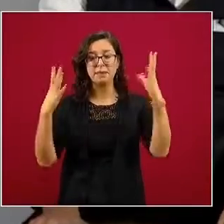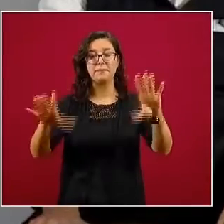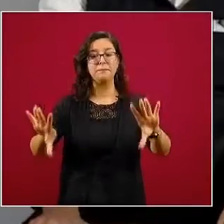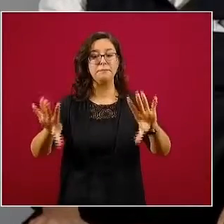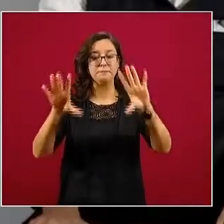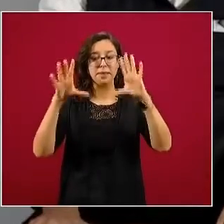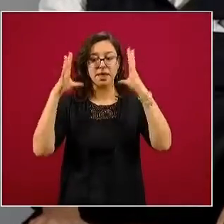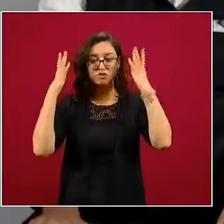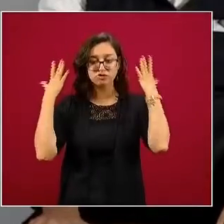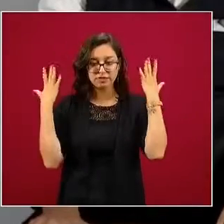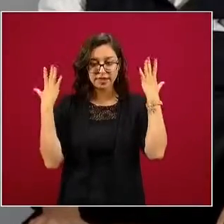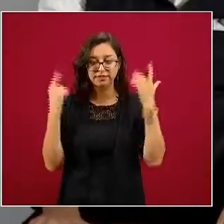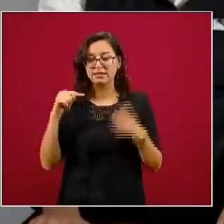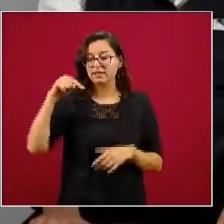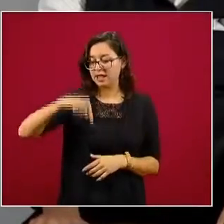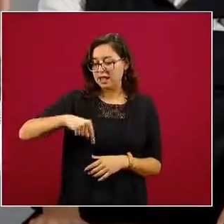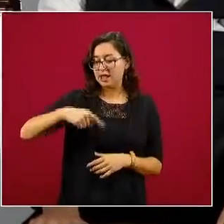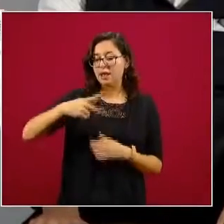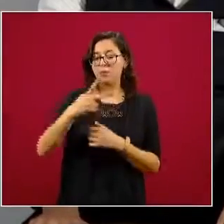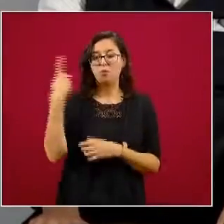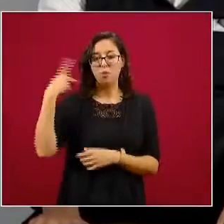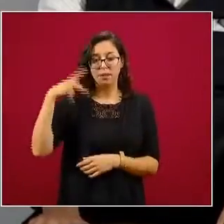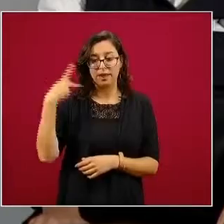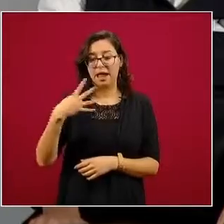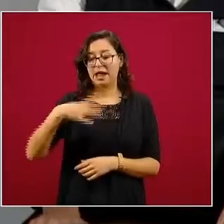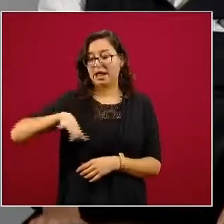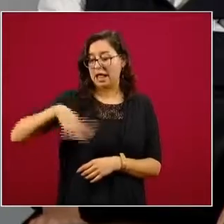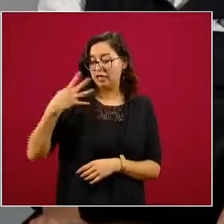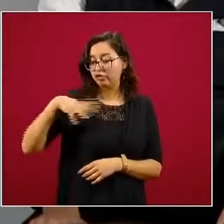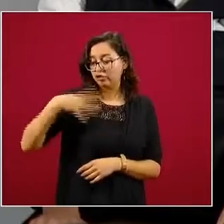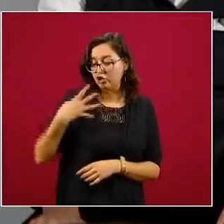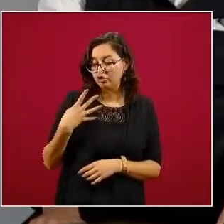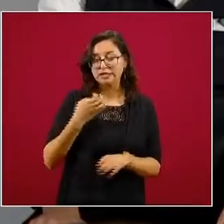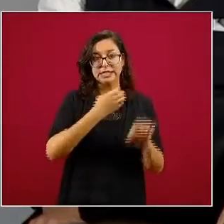identificar otros temas, quizá políticos, quizá